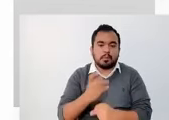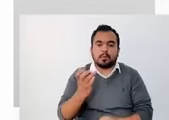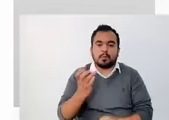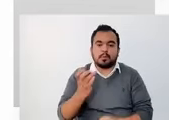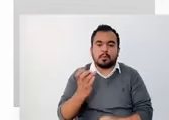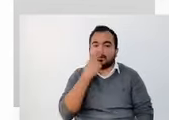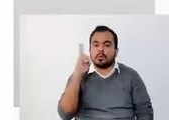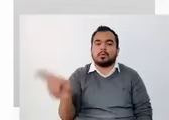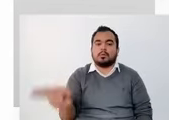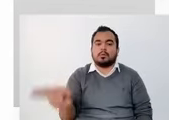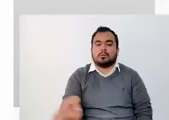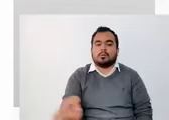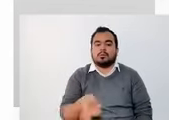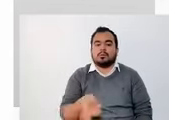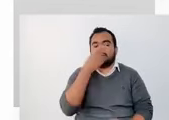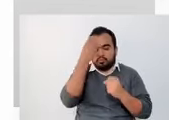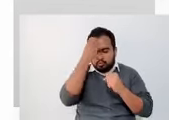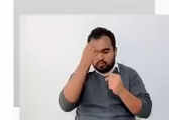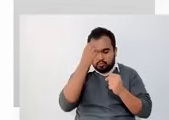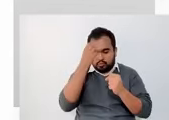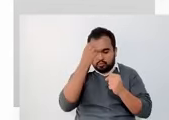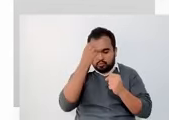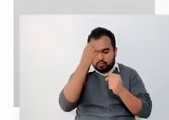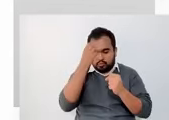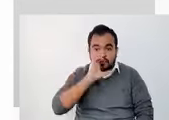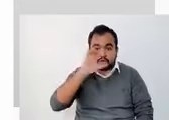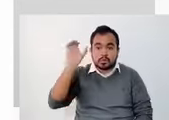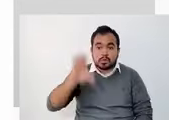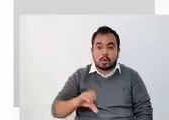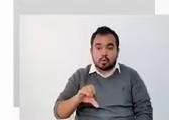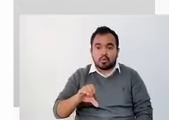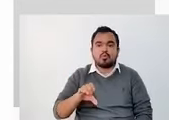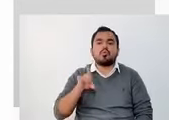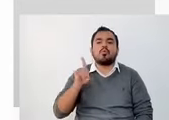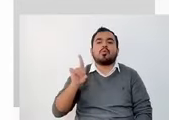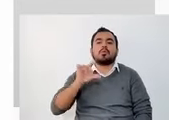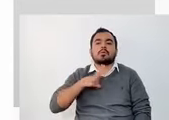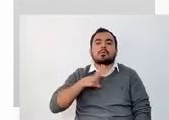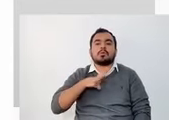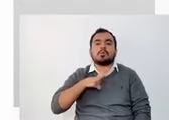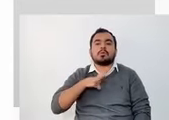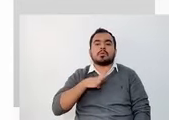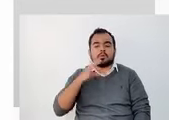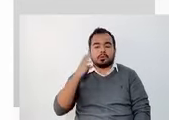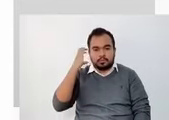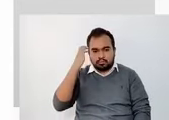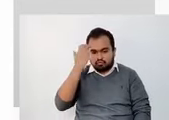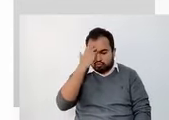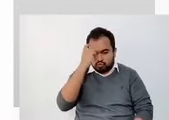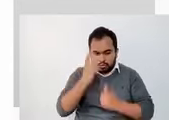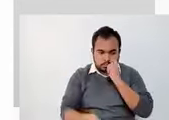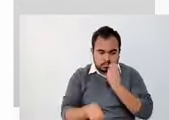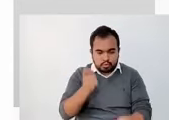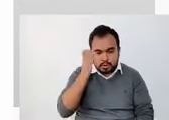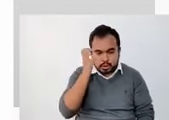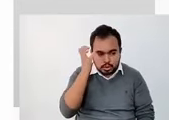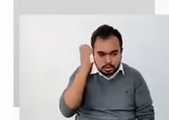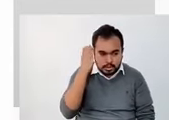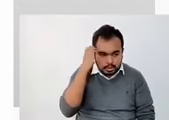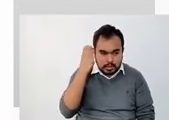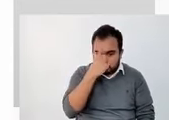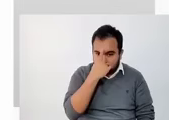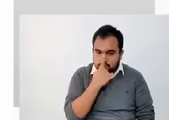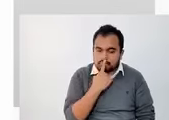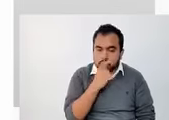Historia en la Universidad de Chicago y tenían ya un área específica de conocimiento criminológico. Fue cuando tradujeron autores